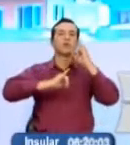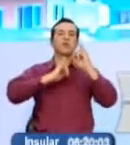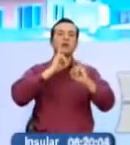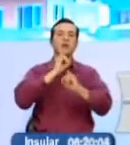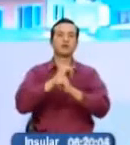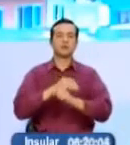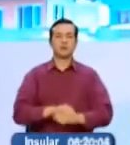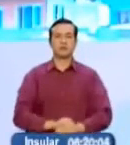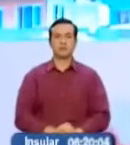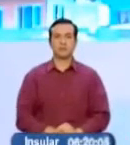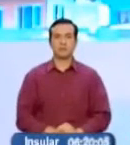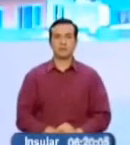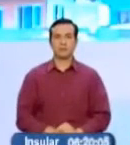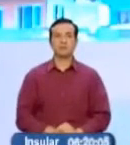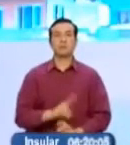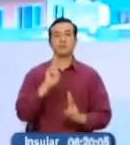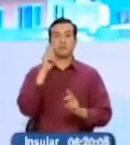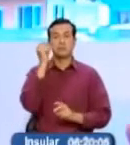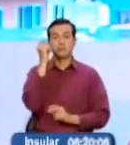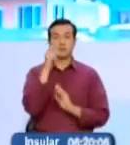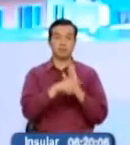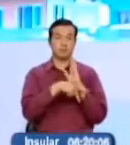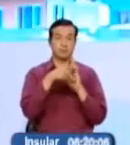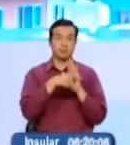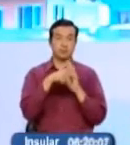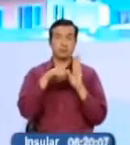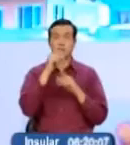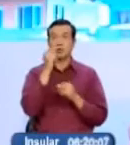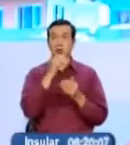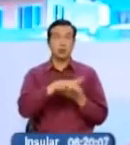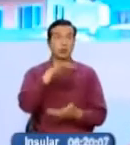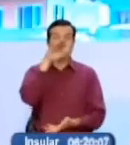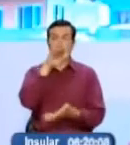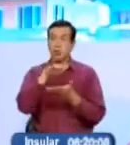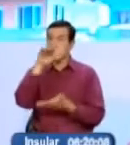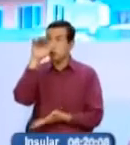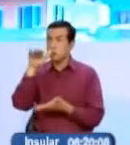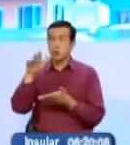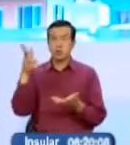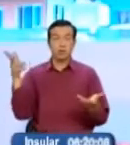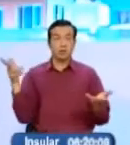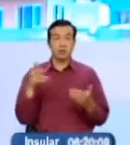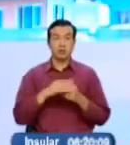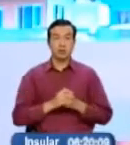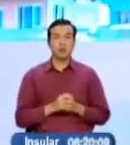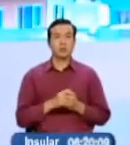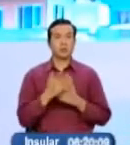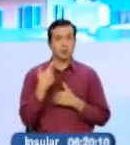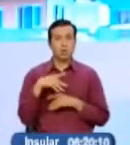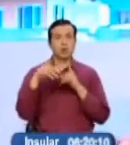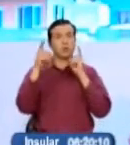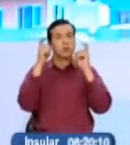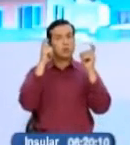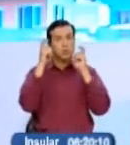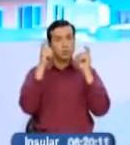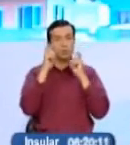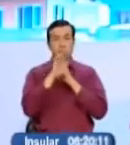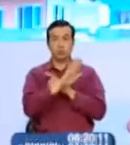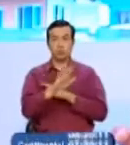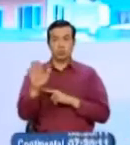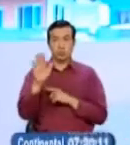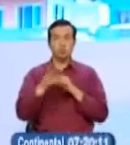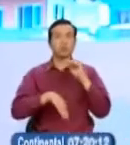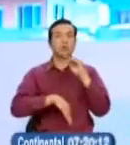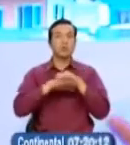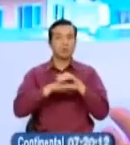internacional, en el precio del petróleo, no tanto la cantidad, porque la cantidad están de alguna manera controlando e incluso ellos van a poner